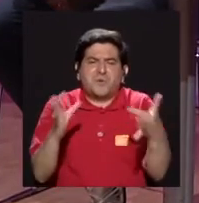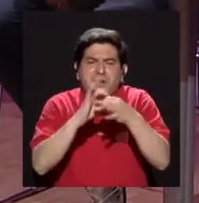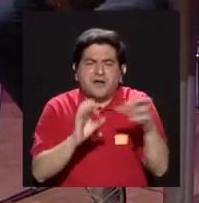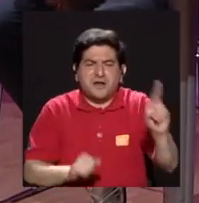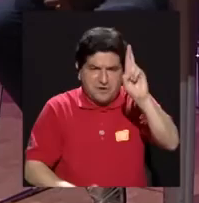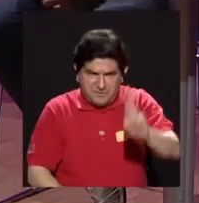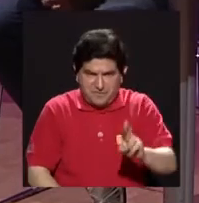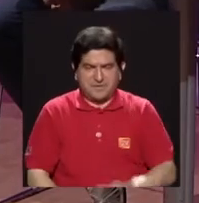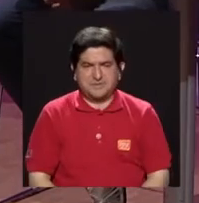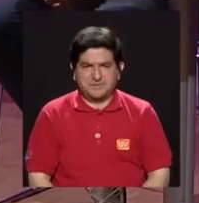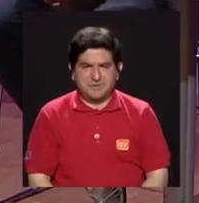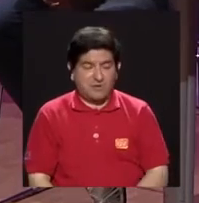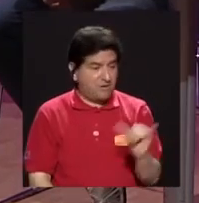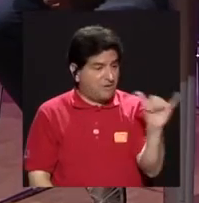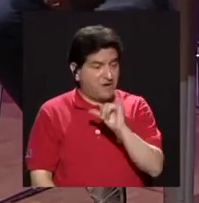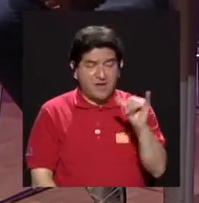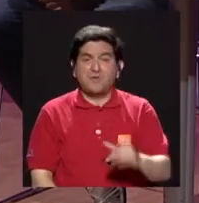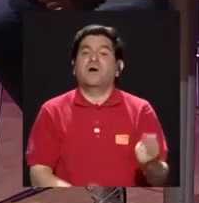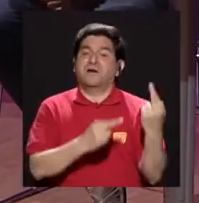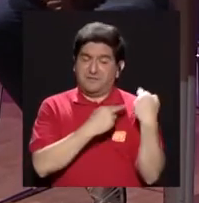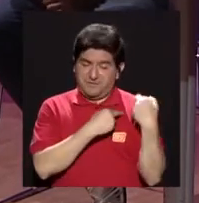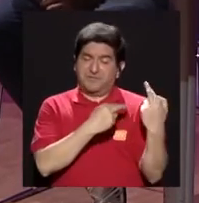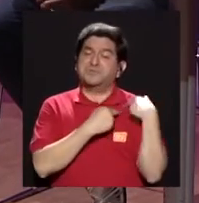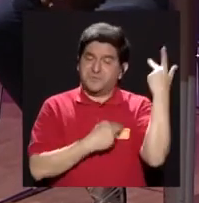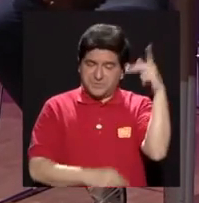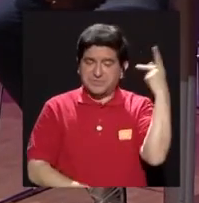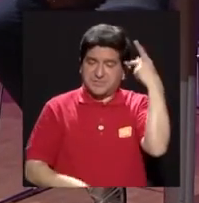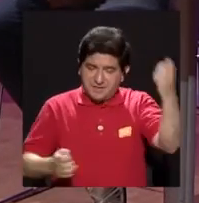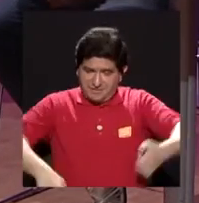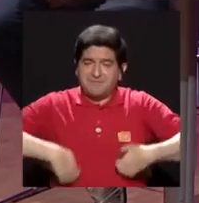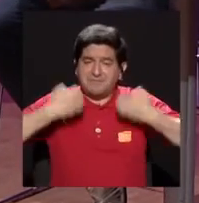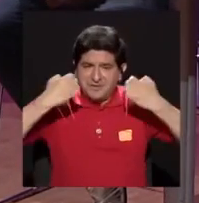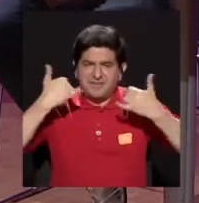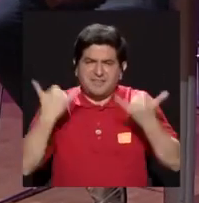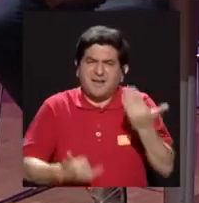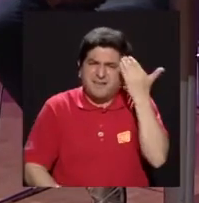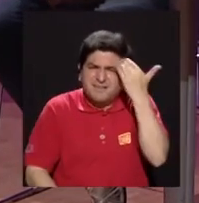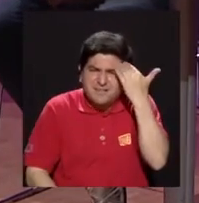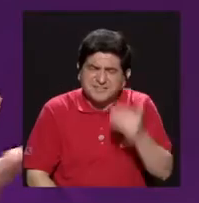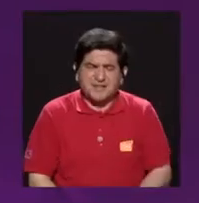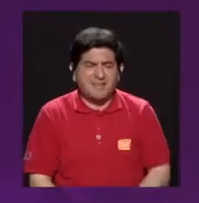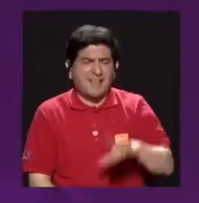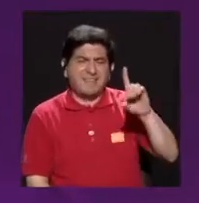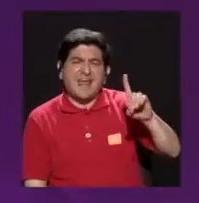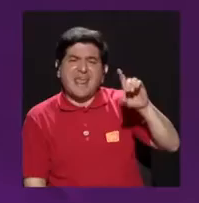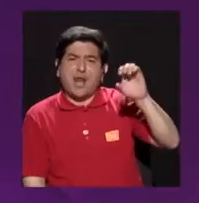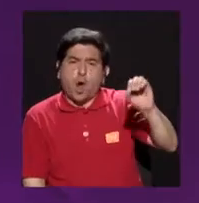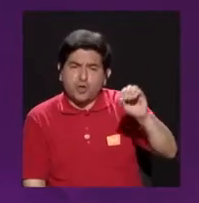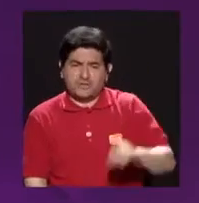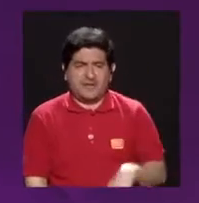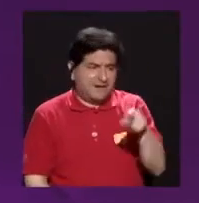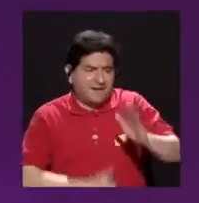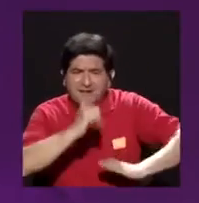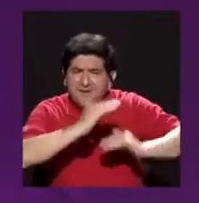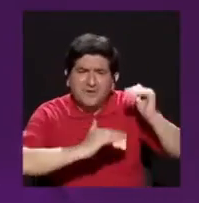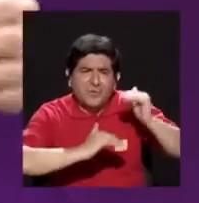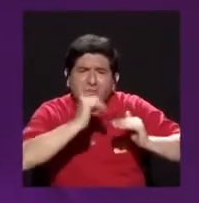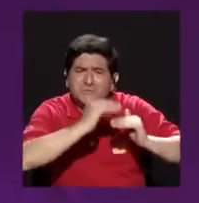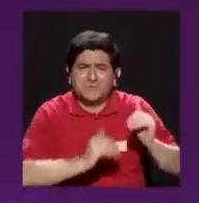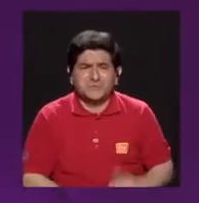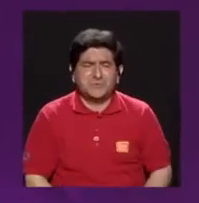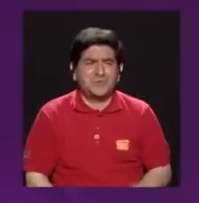Rica. Evidentemente ahí también hay responsabilidades políticas, ¿verdad? Y ya sabemos también que Daniel Ortega ha construido, ¿verdad?, un